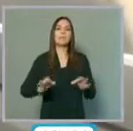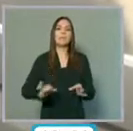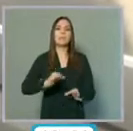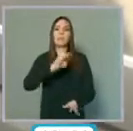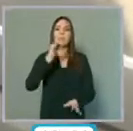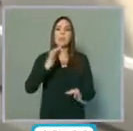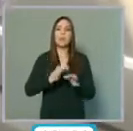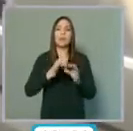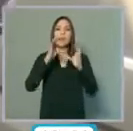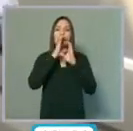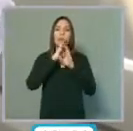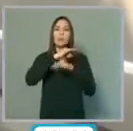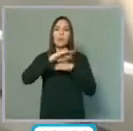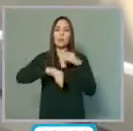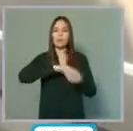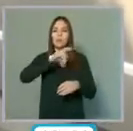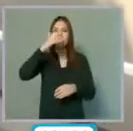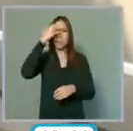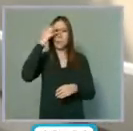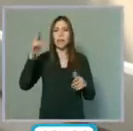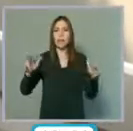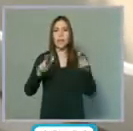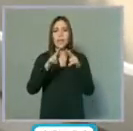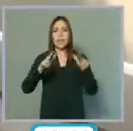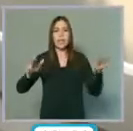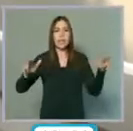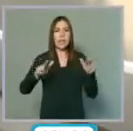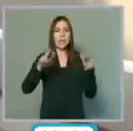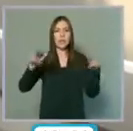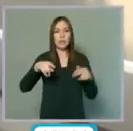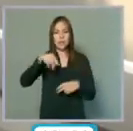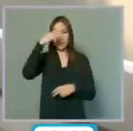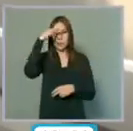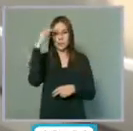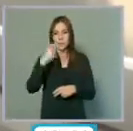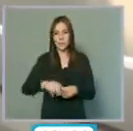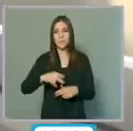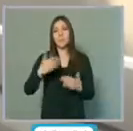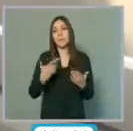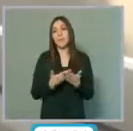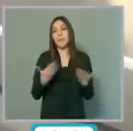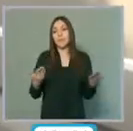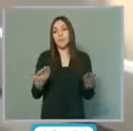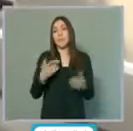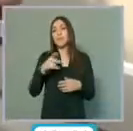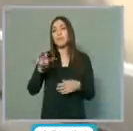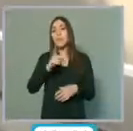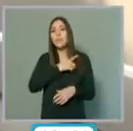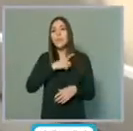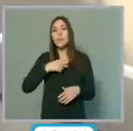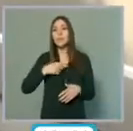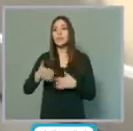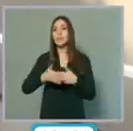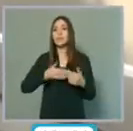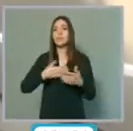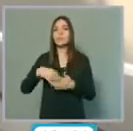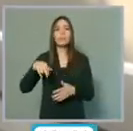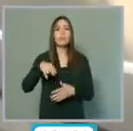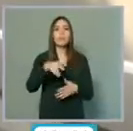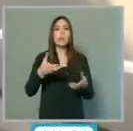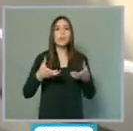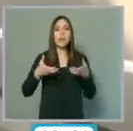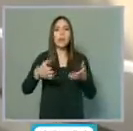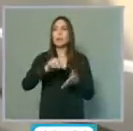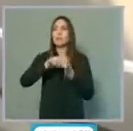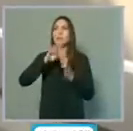dice, mexicanos al grito de guerra, ese merengues. Ahora sí, como dicen, recorra las calles del centro y